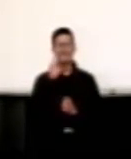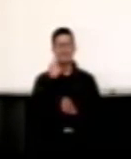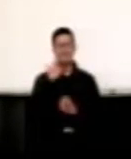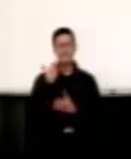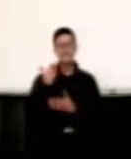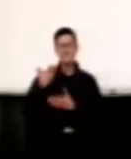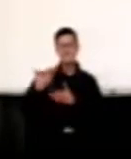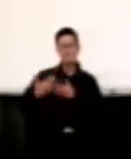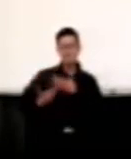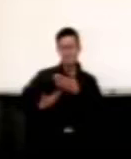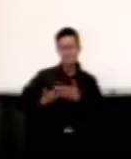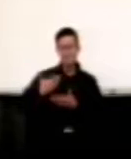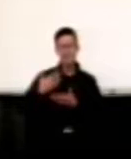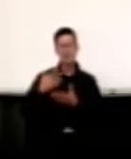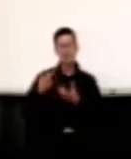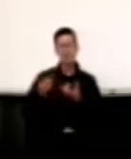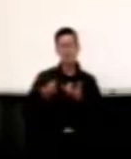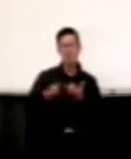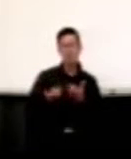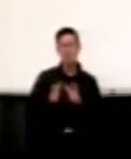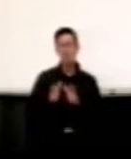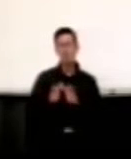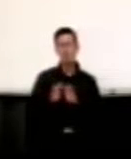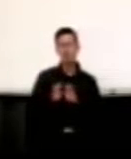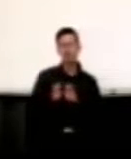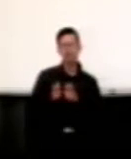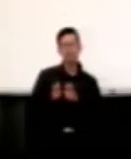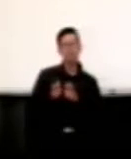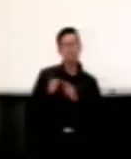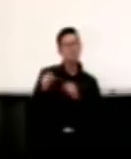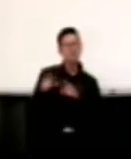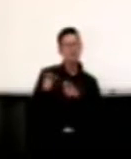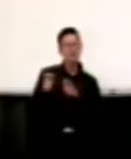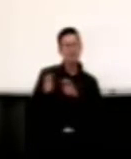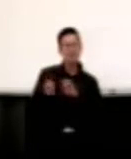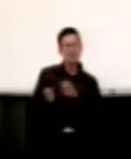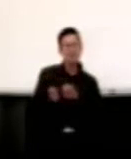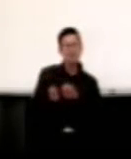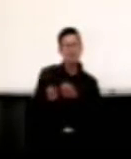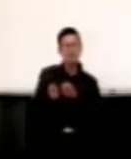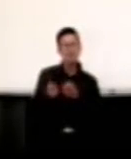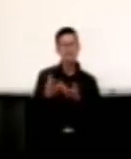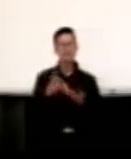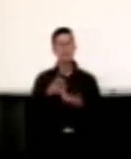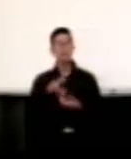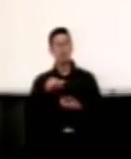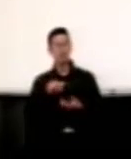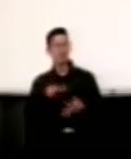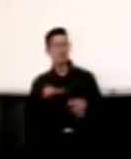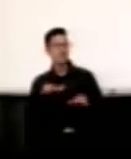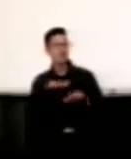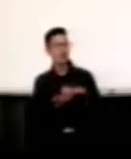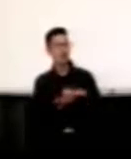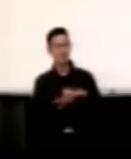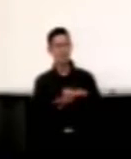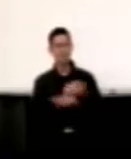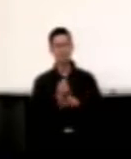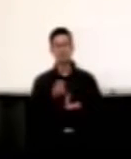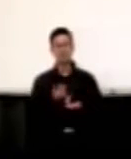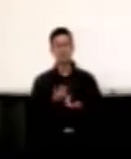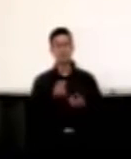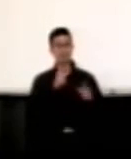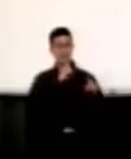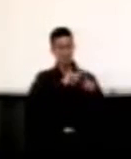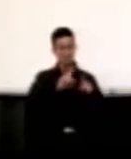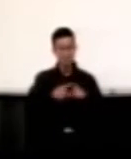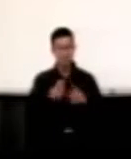dominante, hegemónico, después los últimos 30 años, de un sistema competitivo, multipartidista,